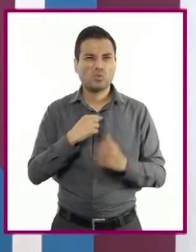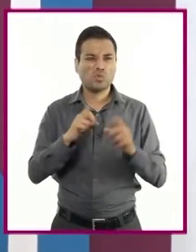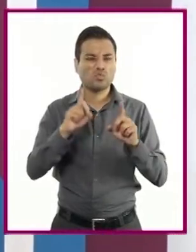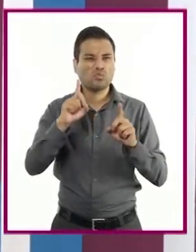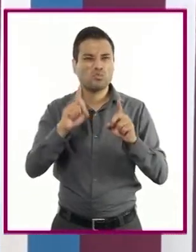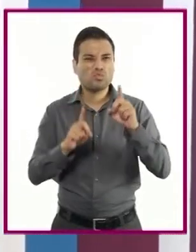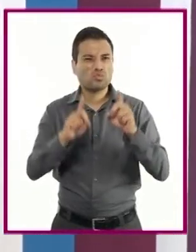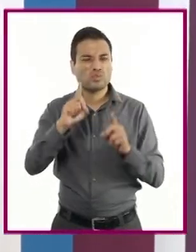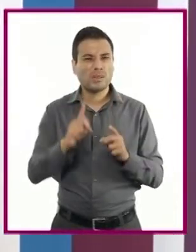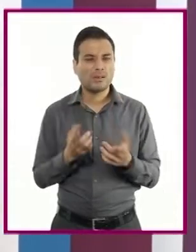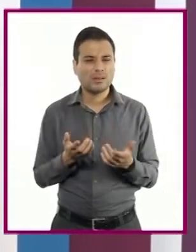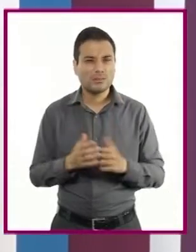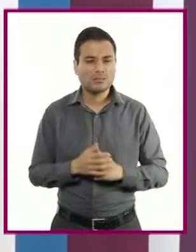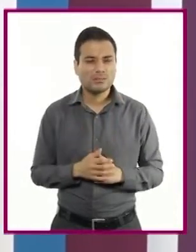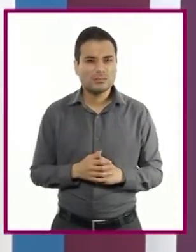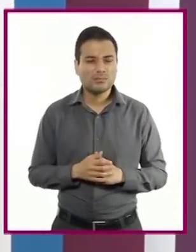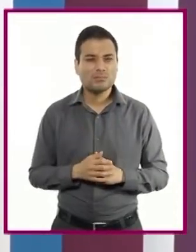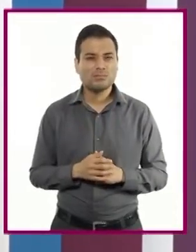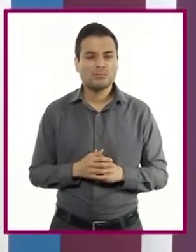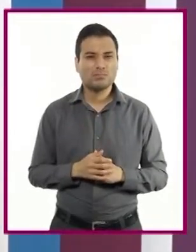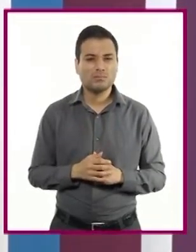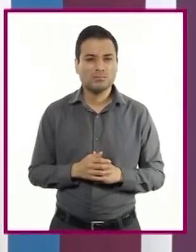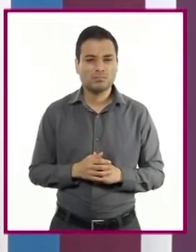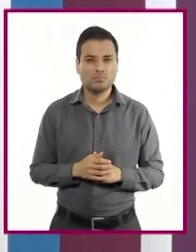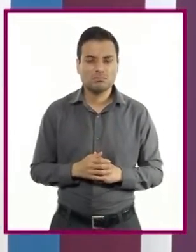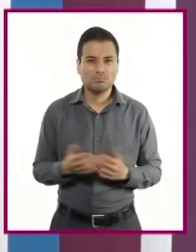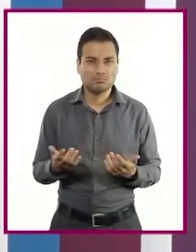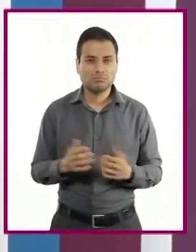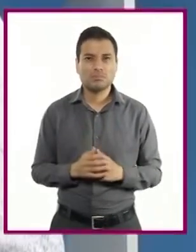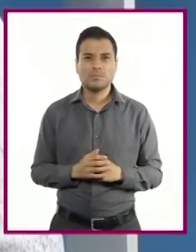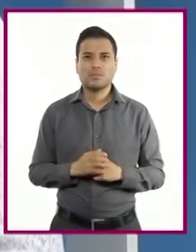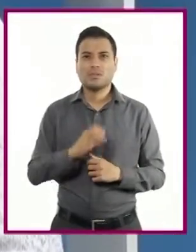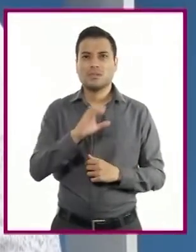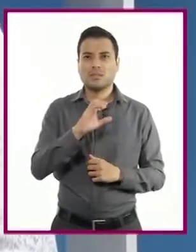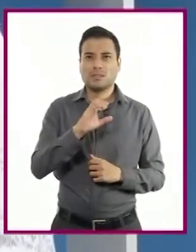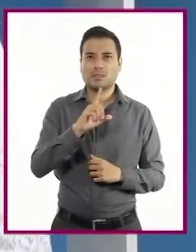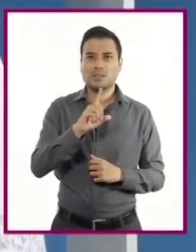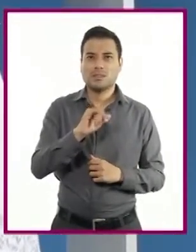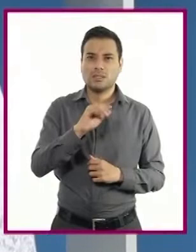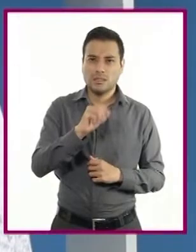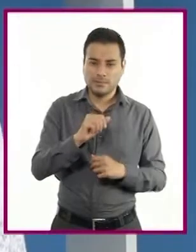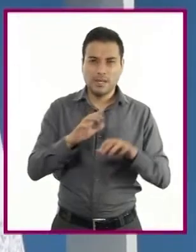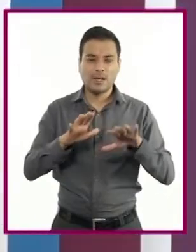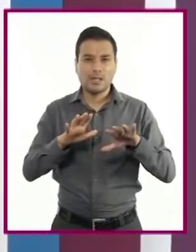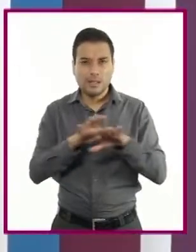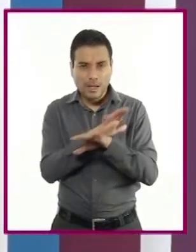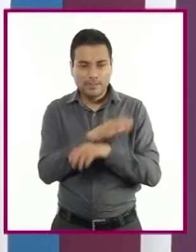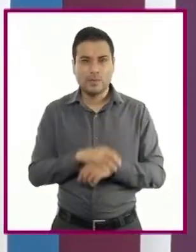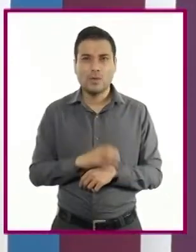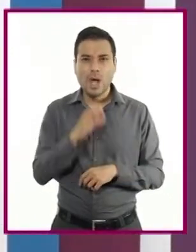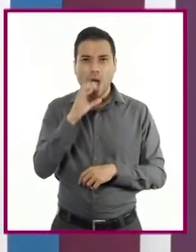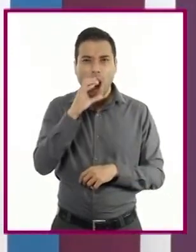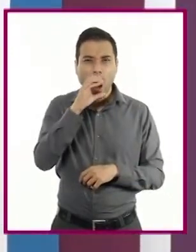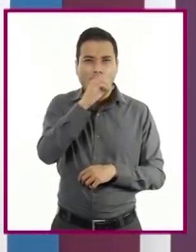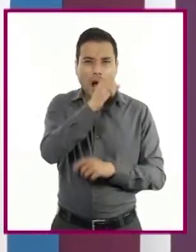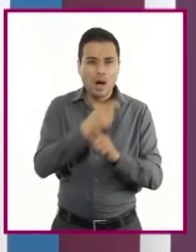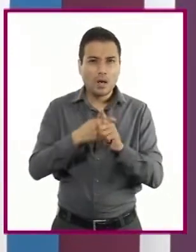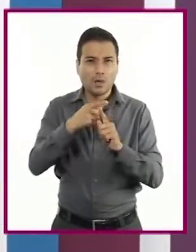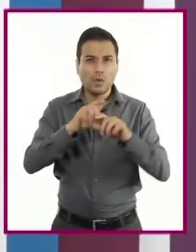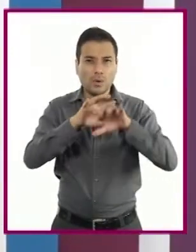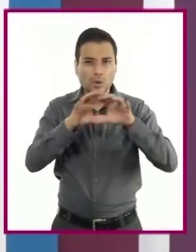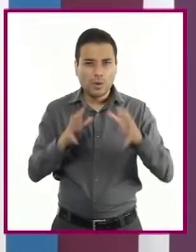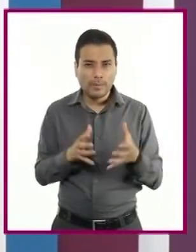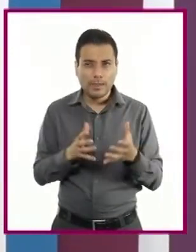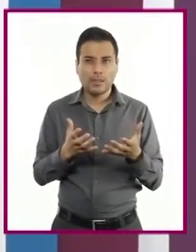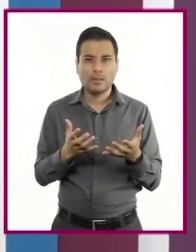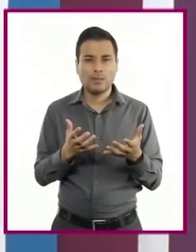duda de cuál es la diferencia entre el cambio climático, el calentamiento global y el efecto invernadero.